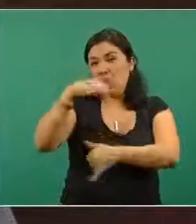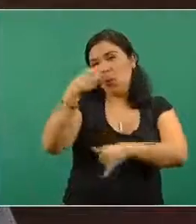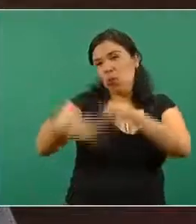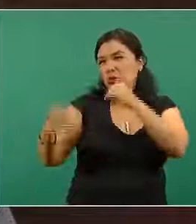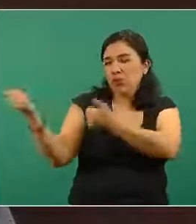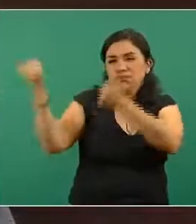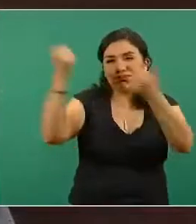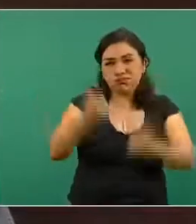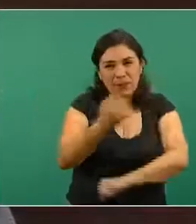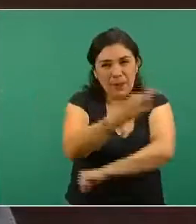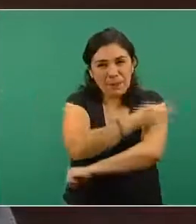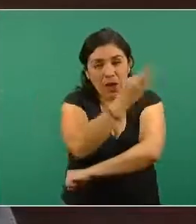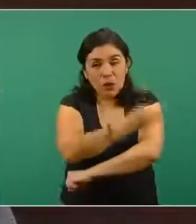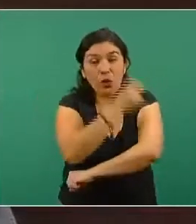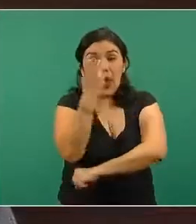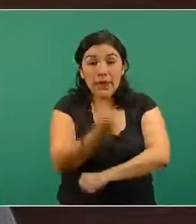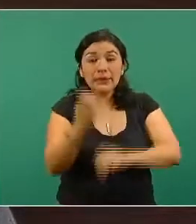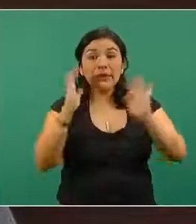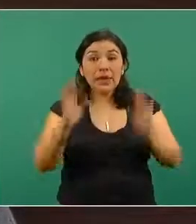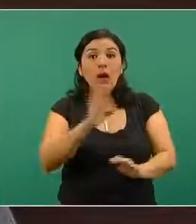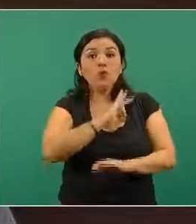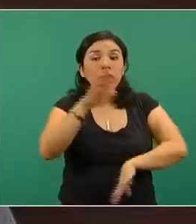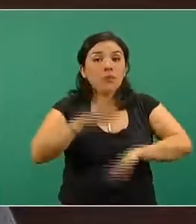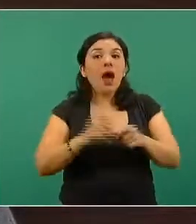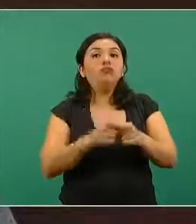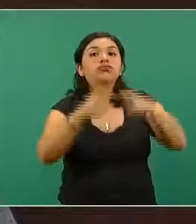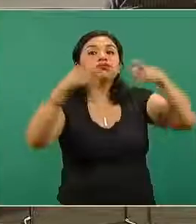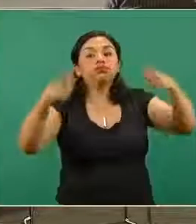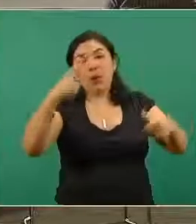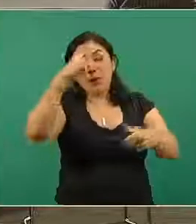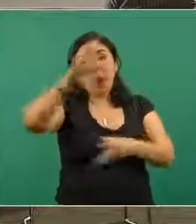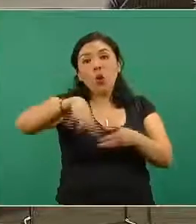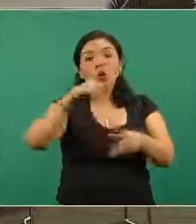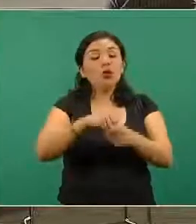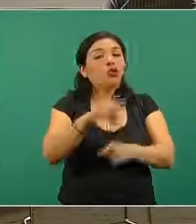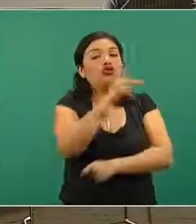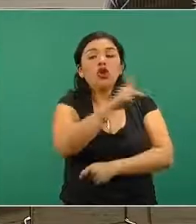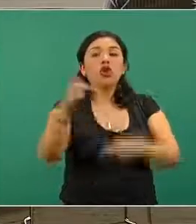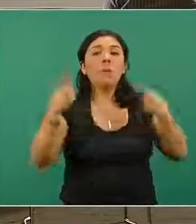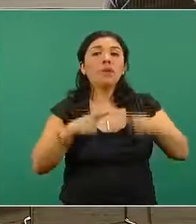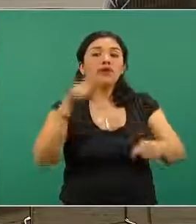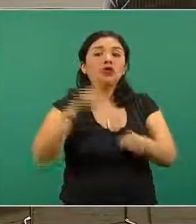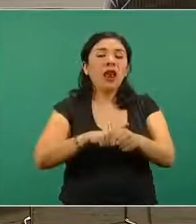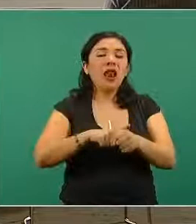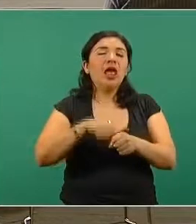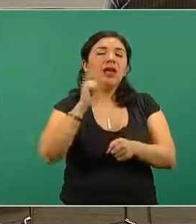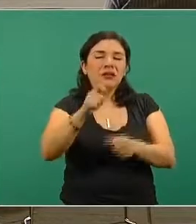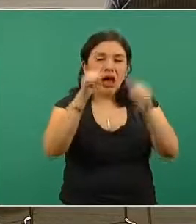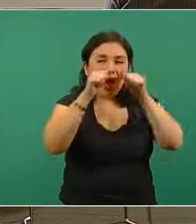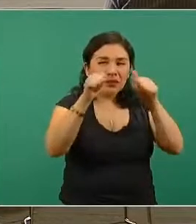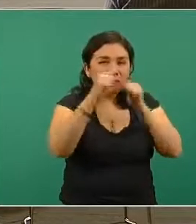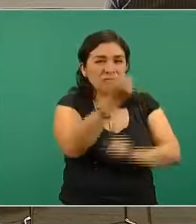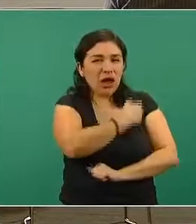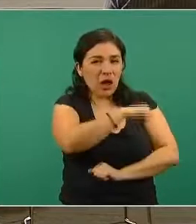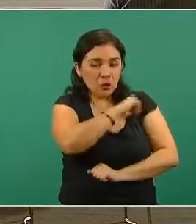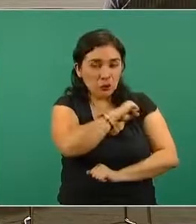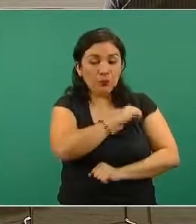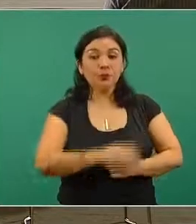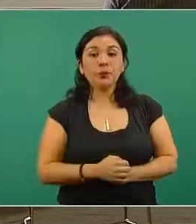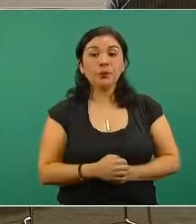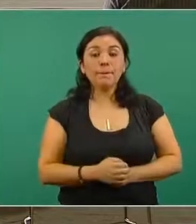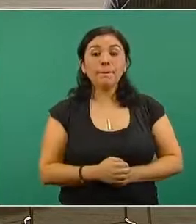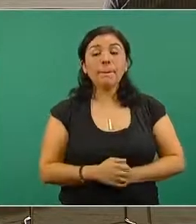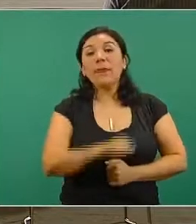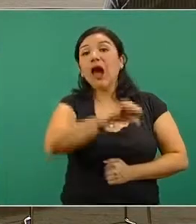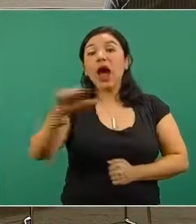además también se logró expandir a la totalidad del personal de salud de la primera línea. El personal